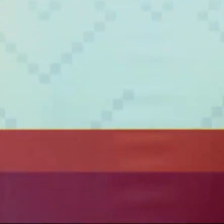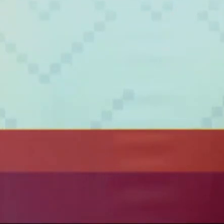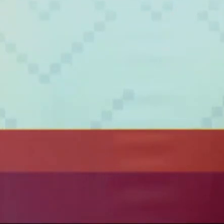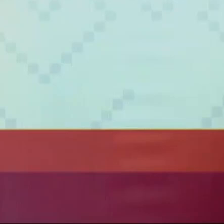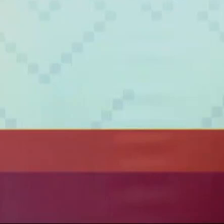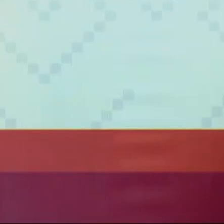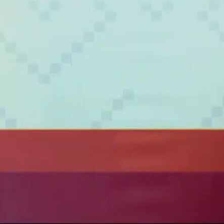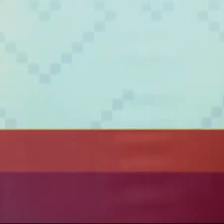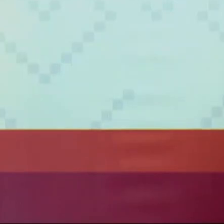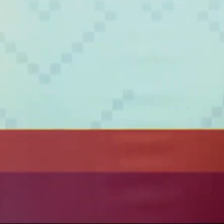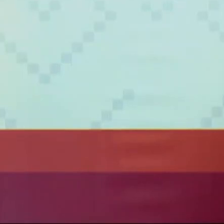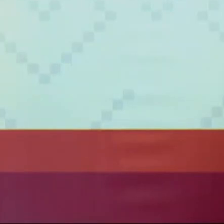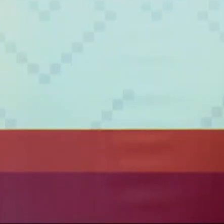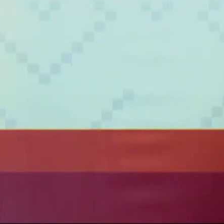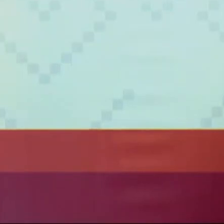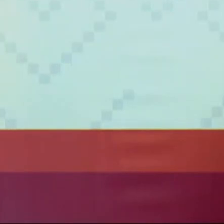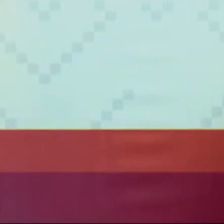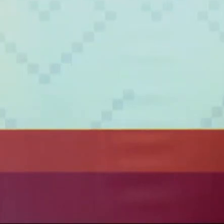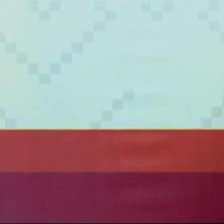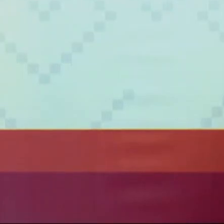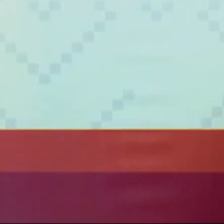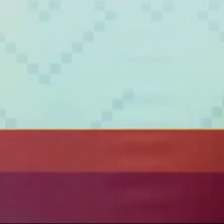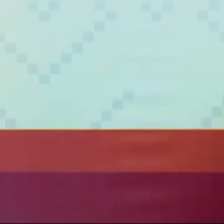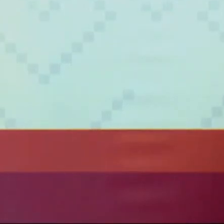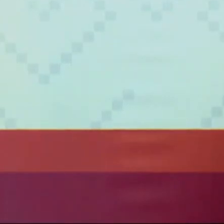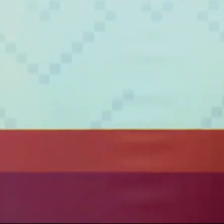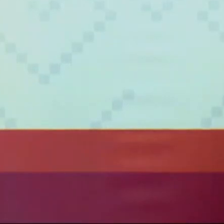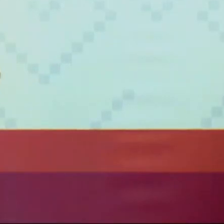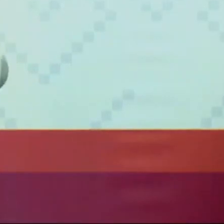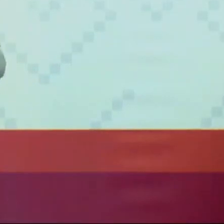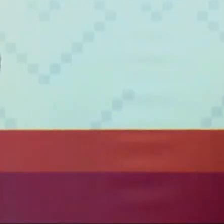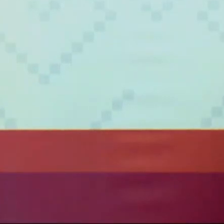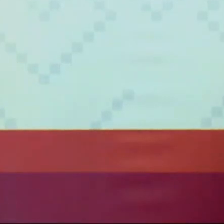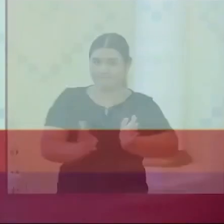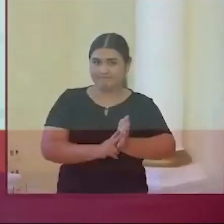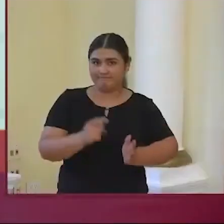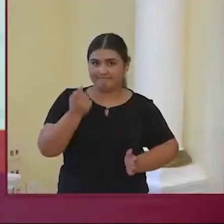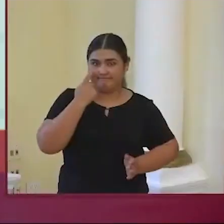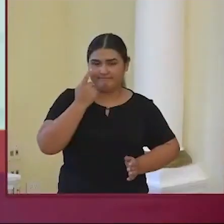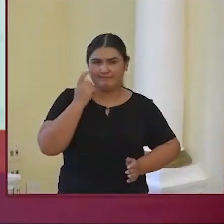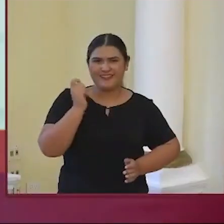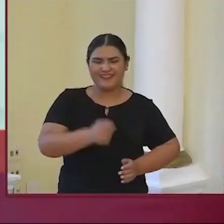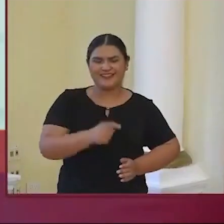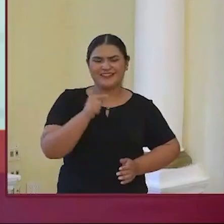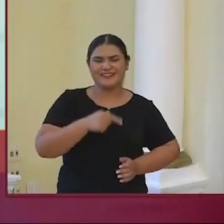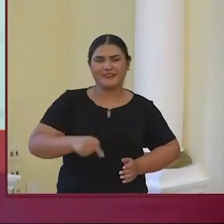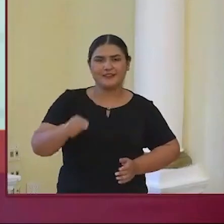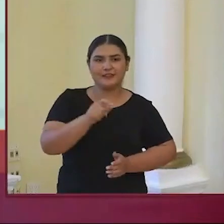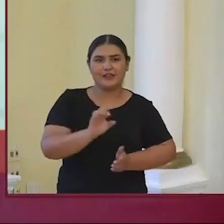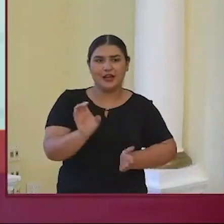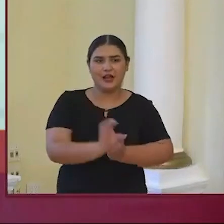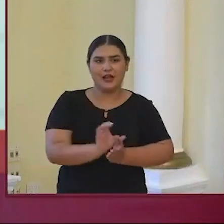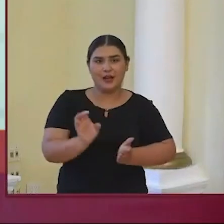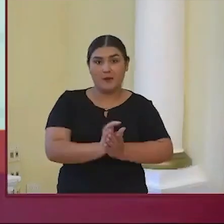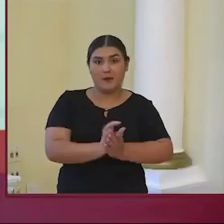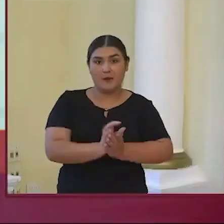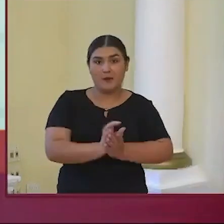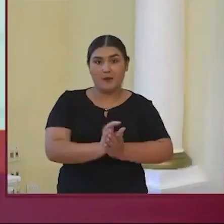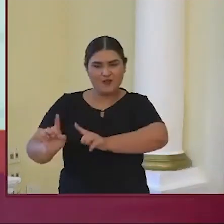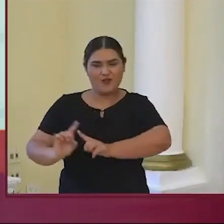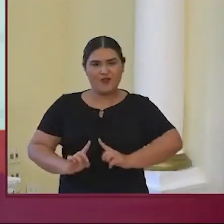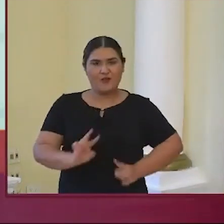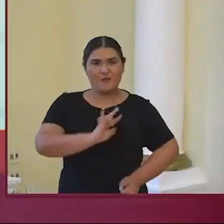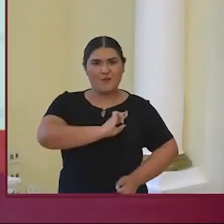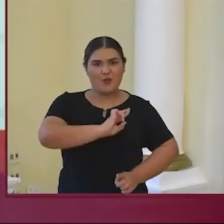capacidad, ojo, eso es muy importante, tendrá capacidad para asociarse con particulares